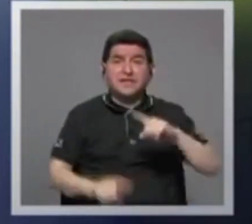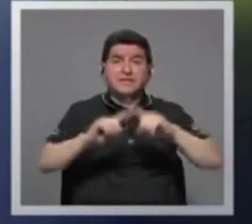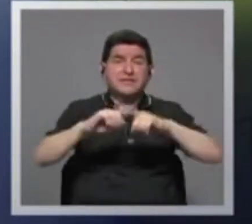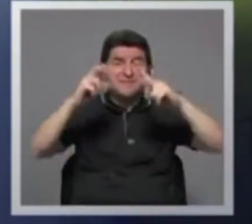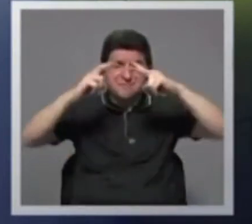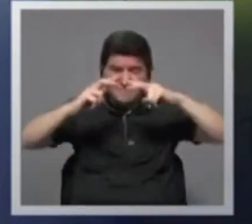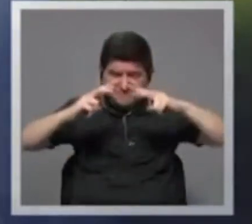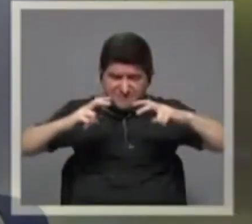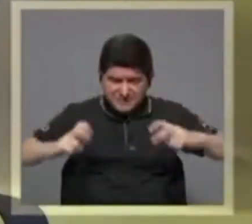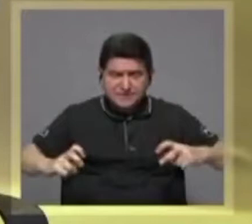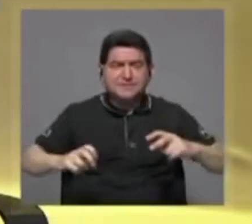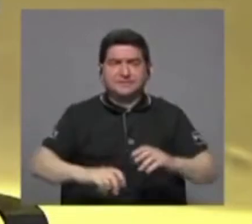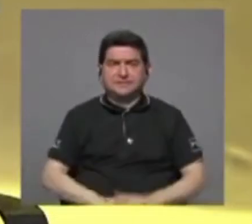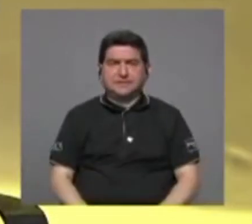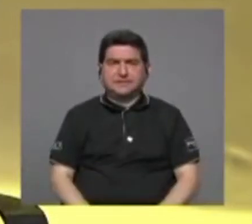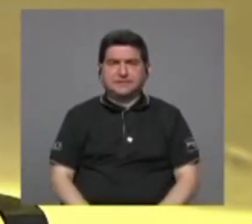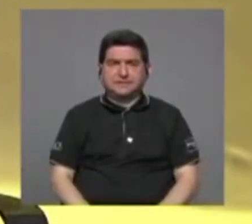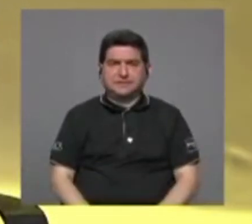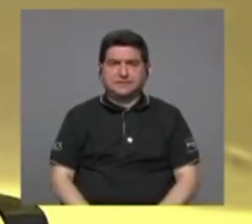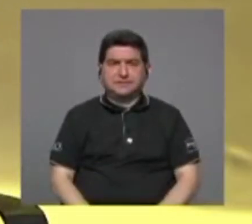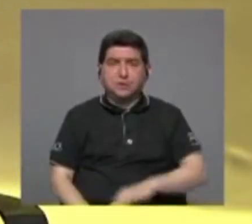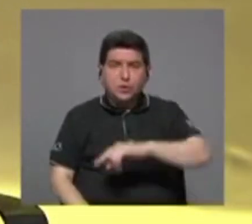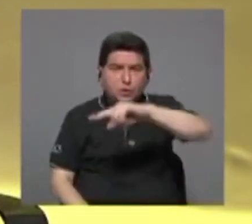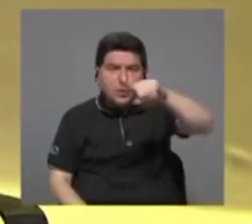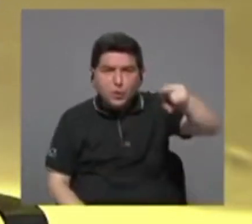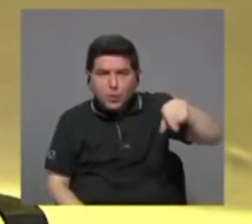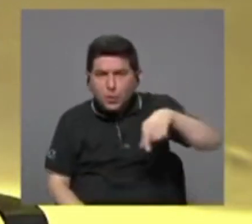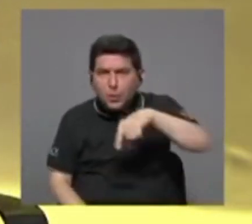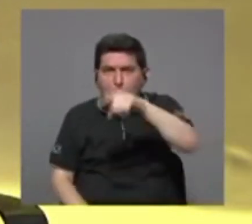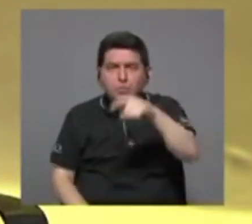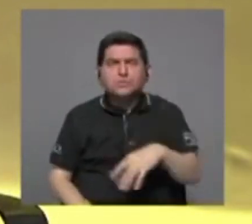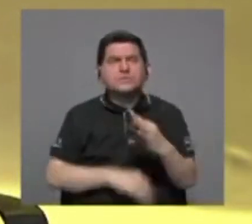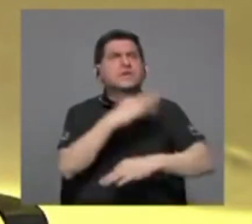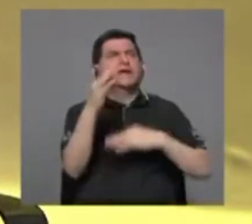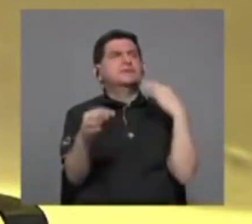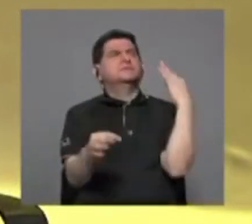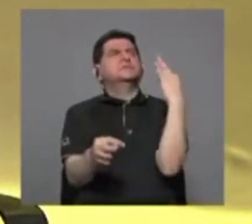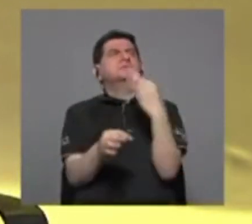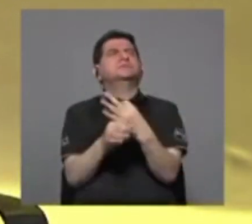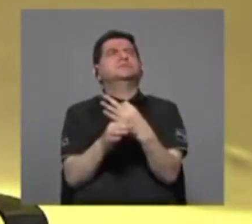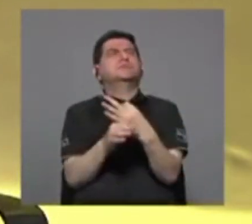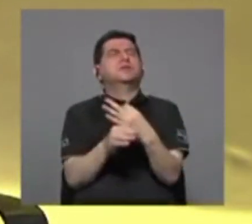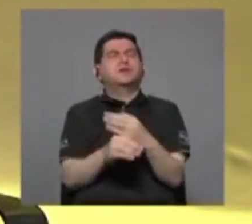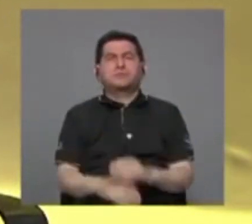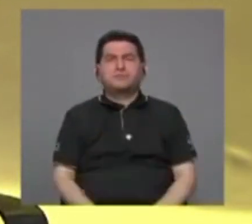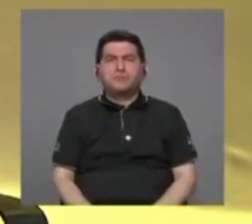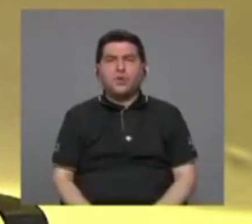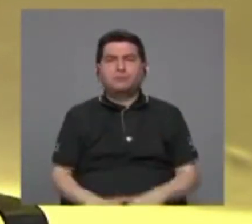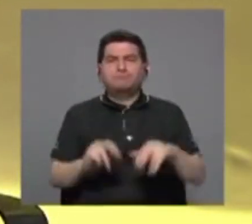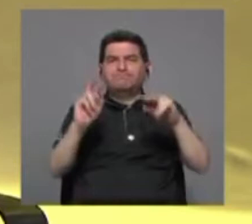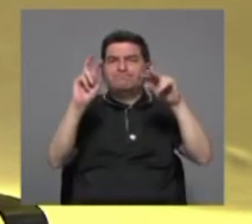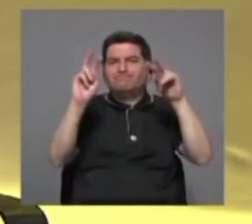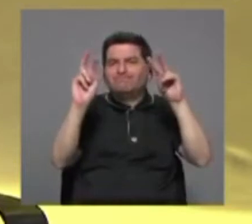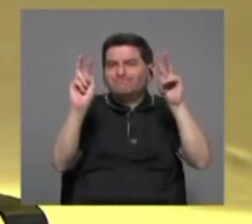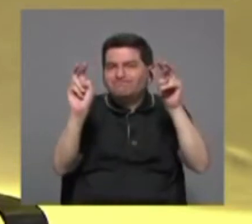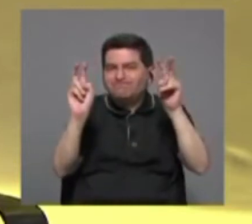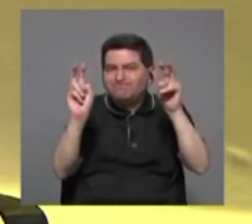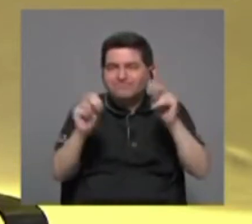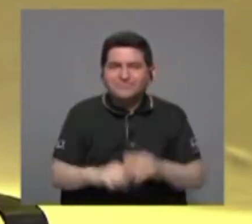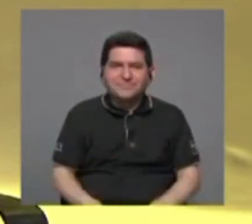análisis, porque ustedes son una especie de conejos